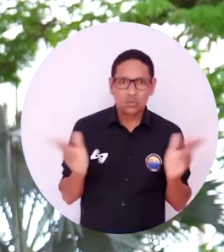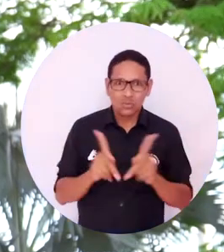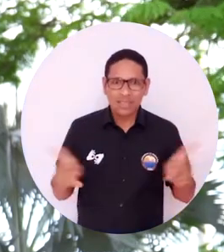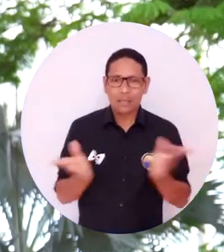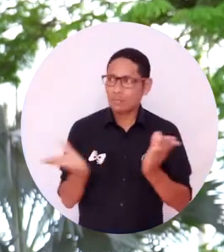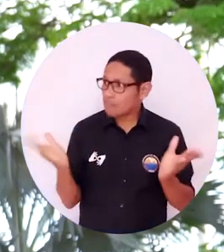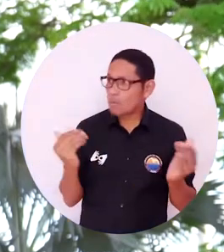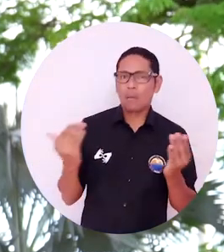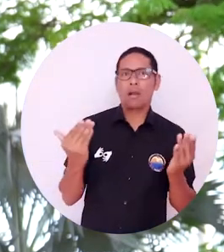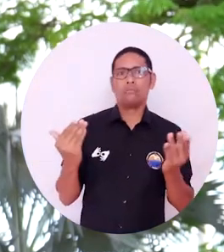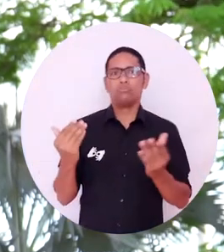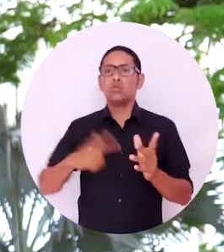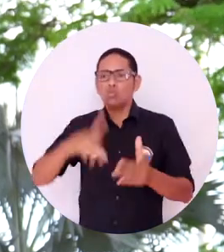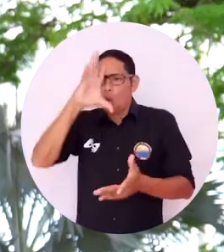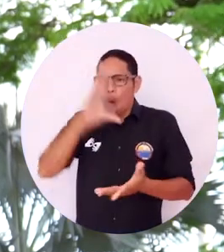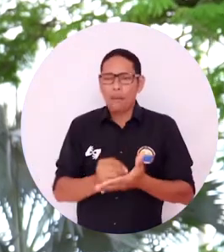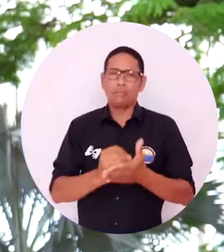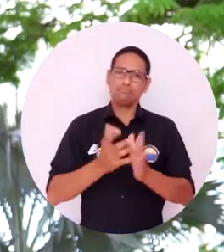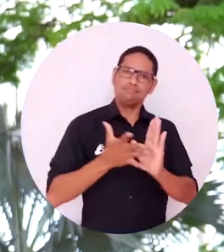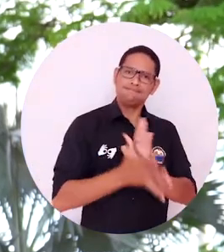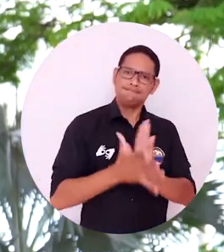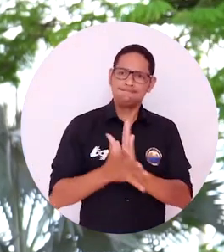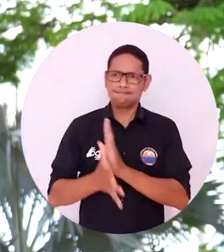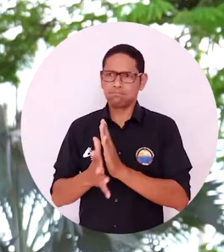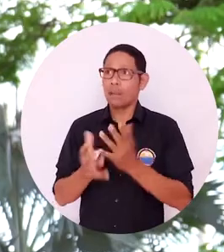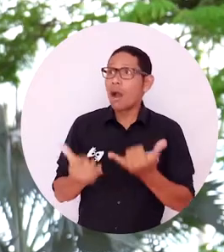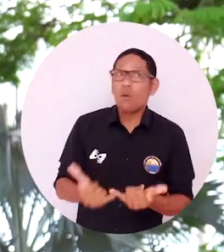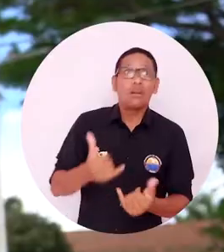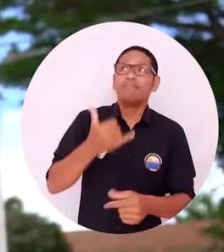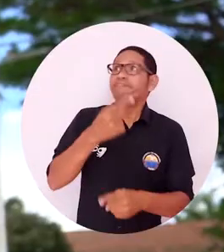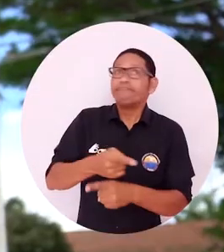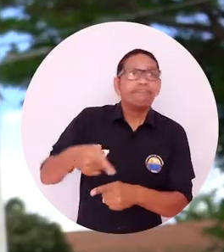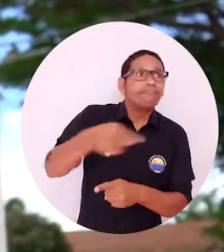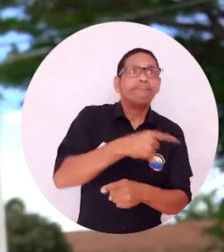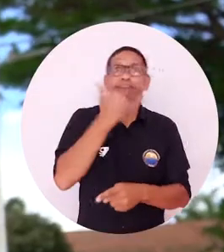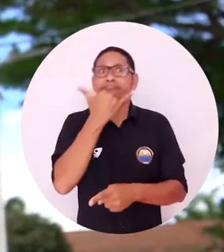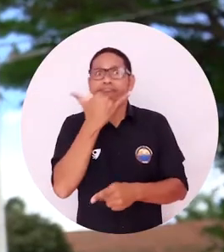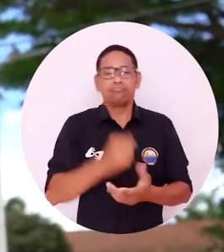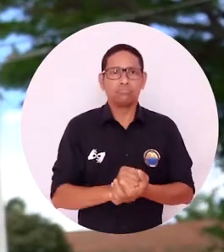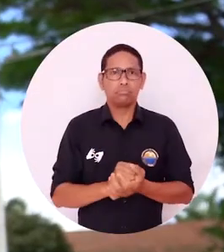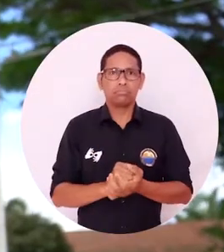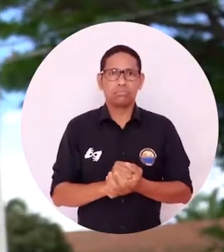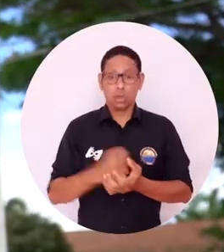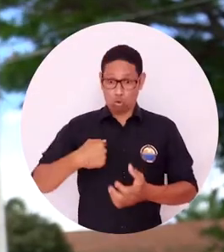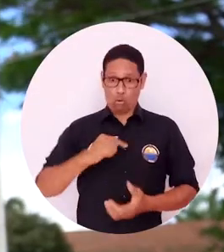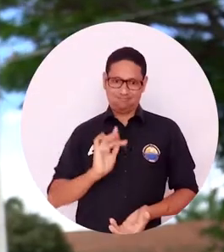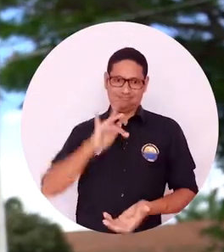que puedan exponer su punto de vista y su tesis de acuerdo a lo que está sucediendo. Danos la lucha por la gente que no puede